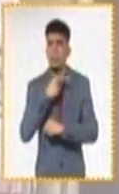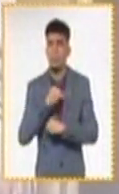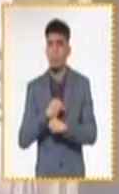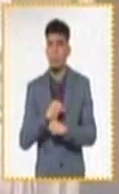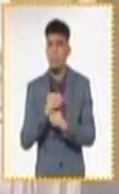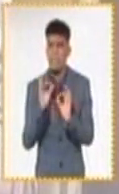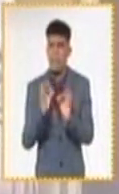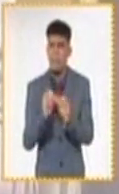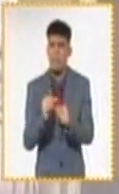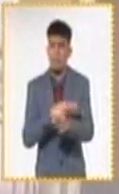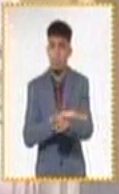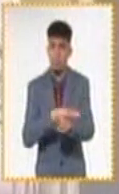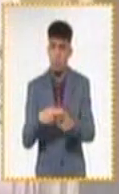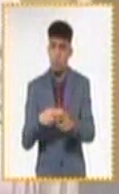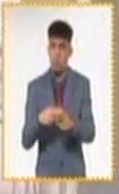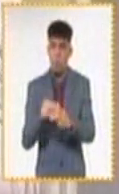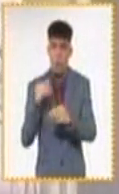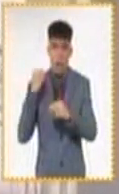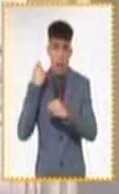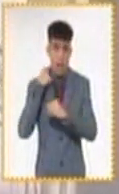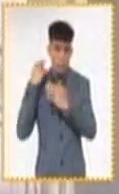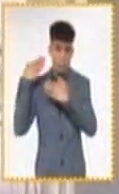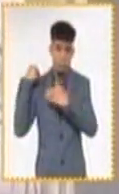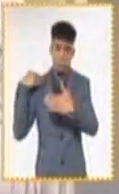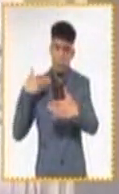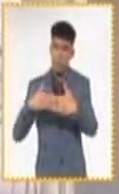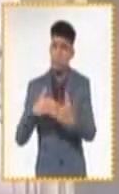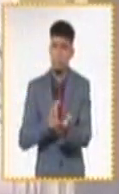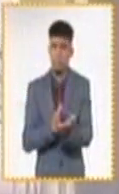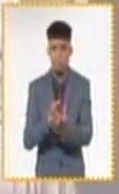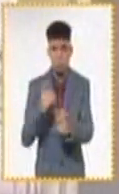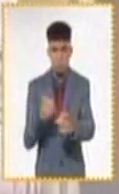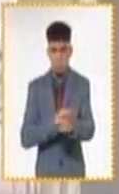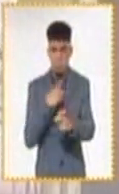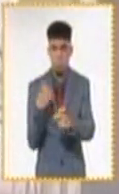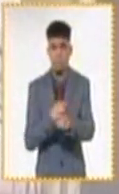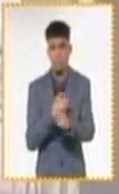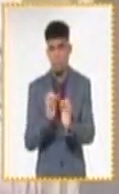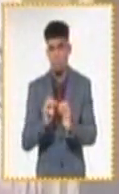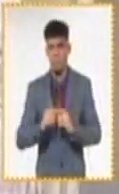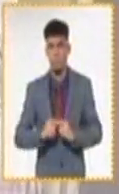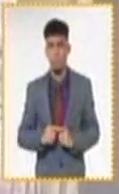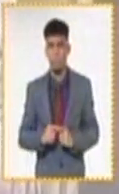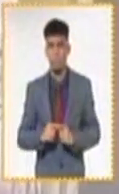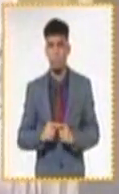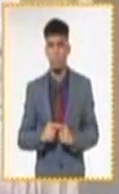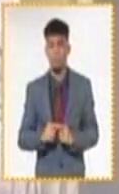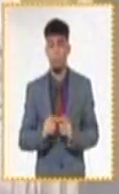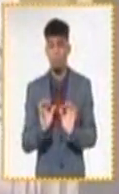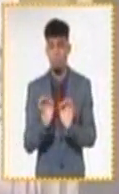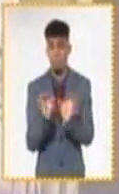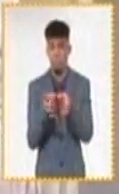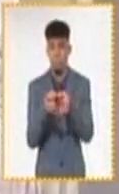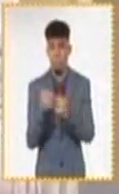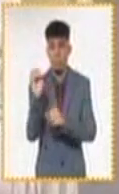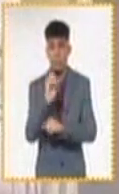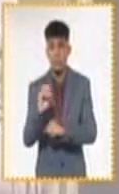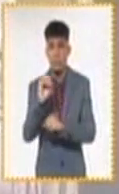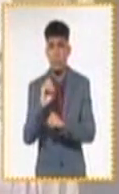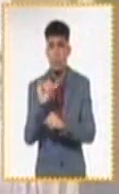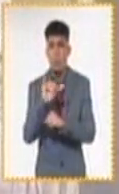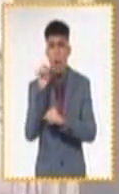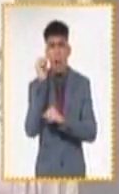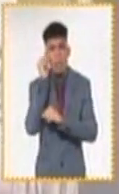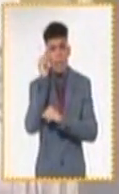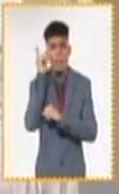de lucha de las internacionales, que con sus virtudes y defectos crearon un acumulado de experiencia